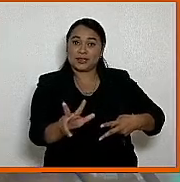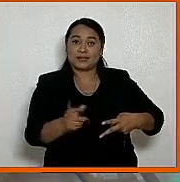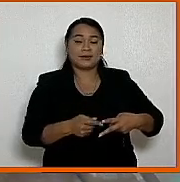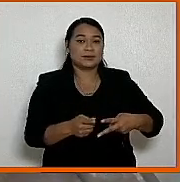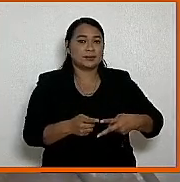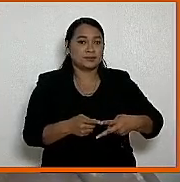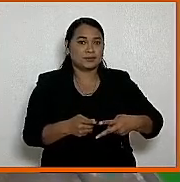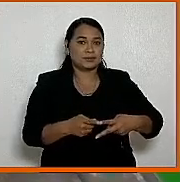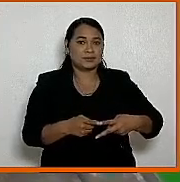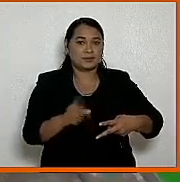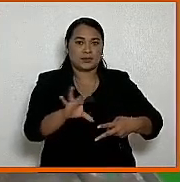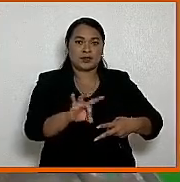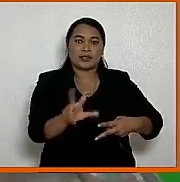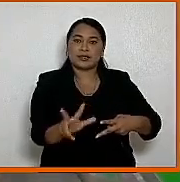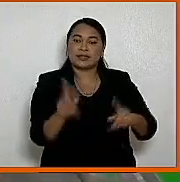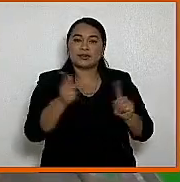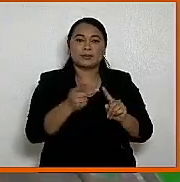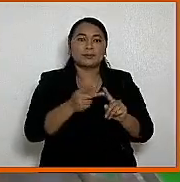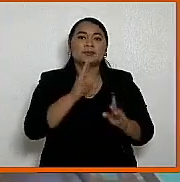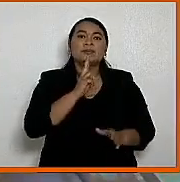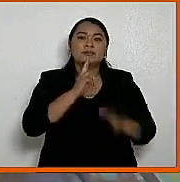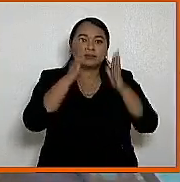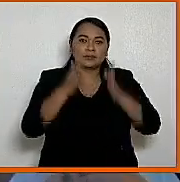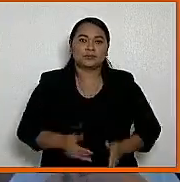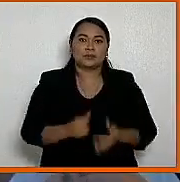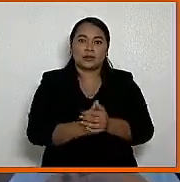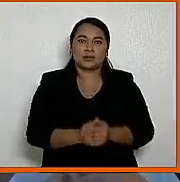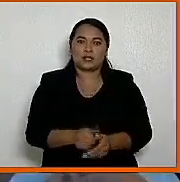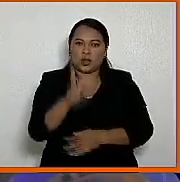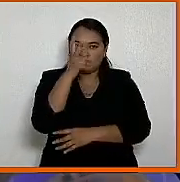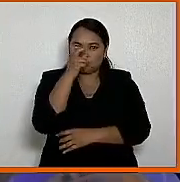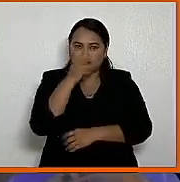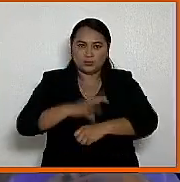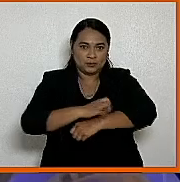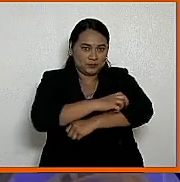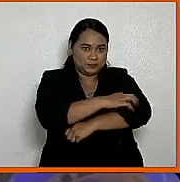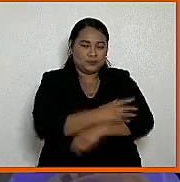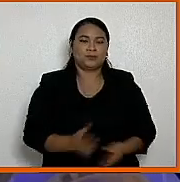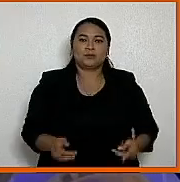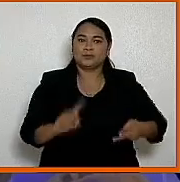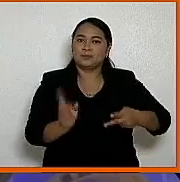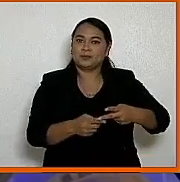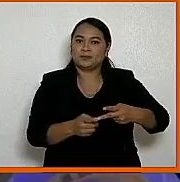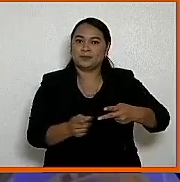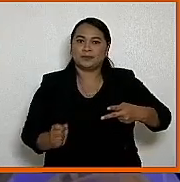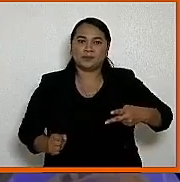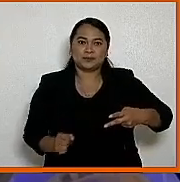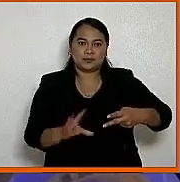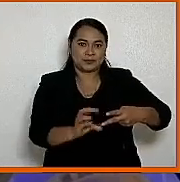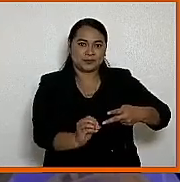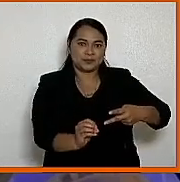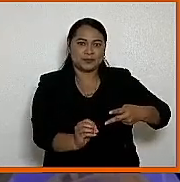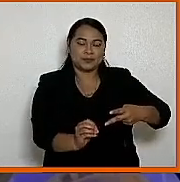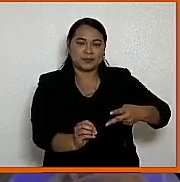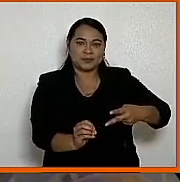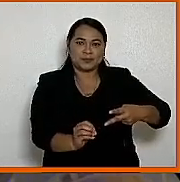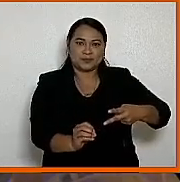primer número ganador, 83, con su catachada garrapata. Segundo número ganador, su primer dígito es el 0, segundo